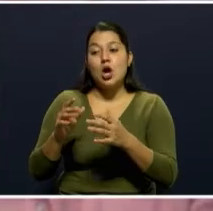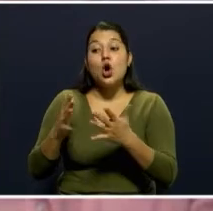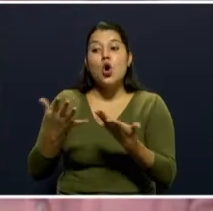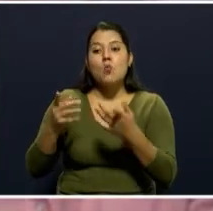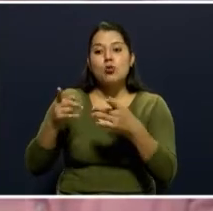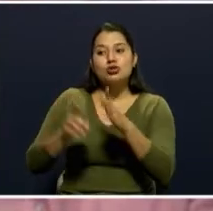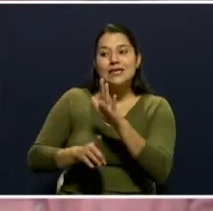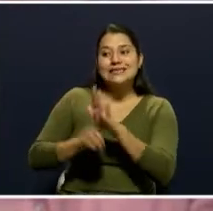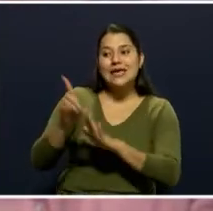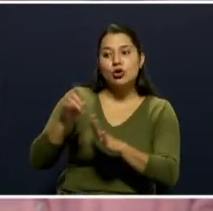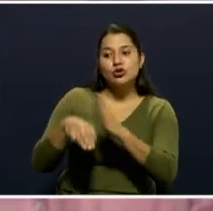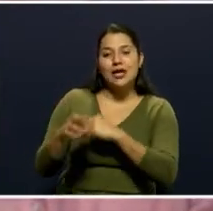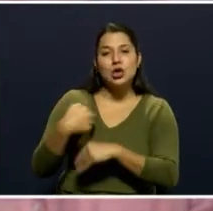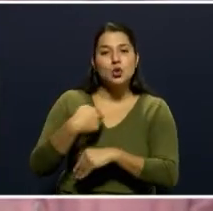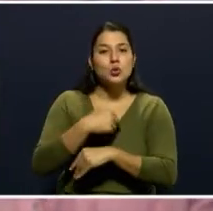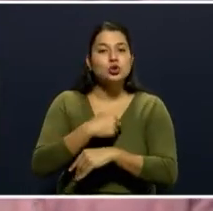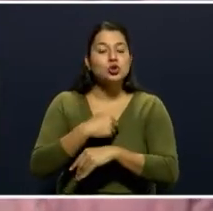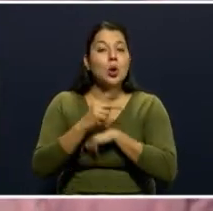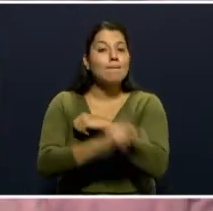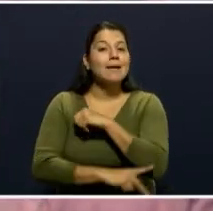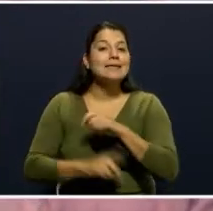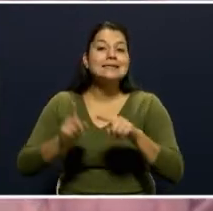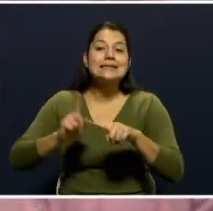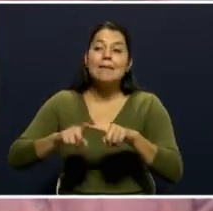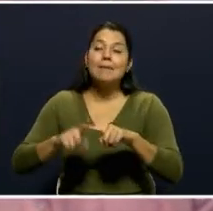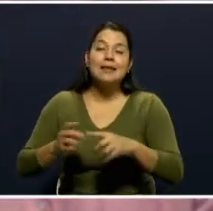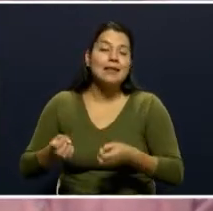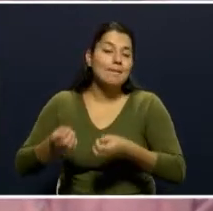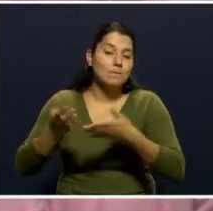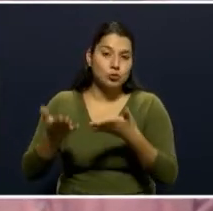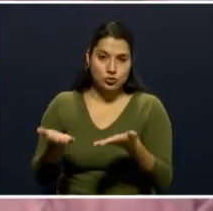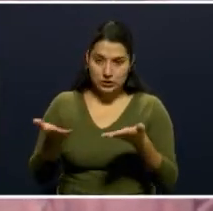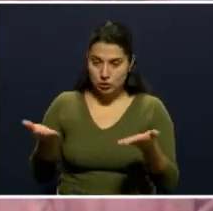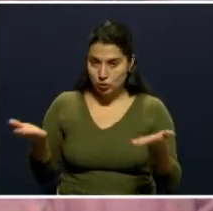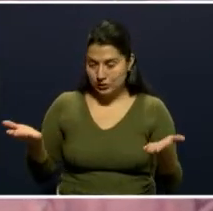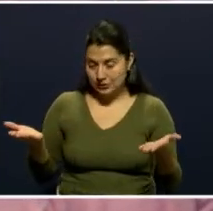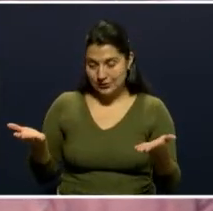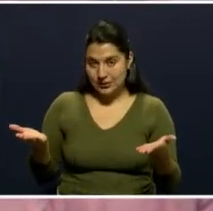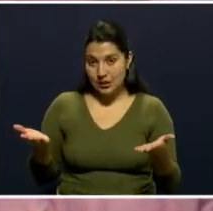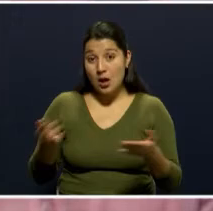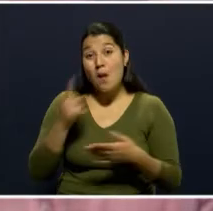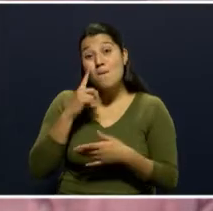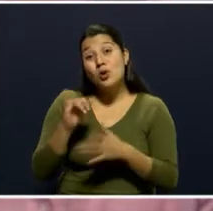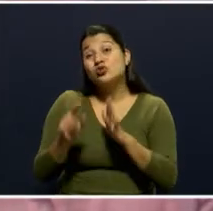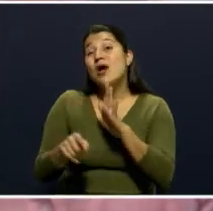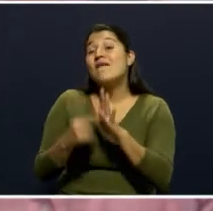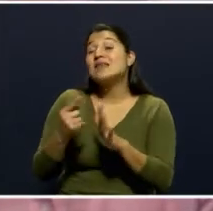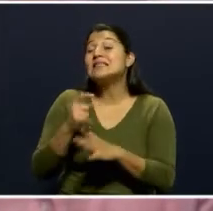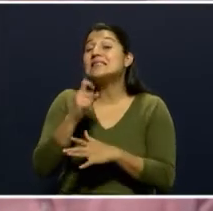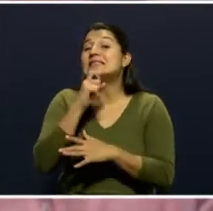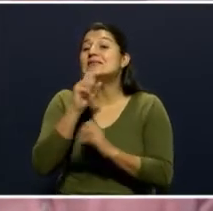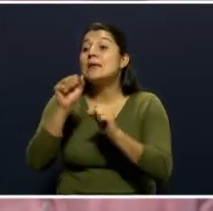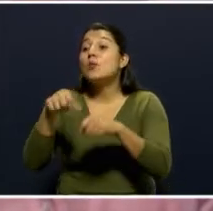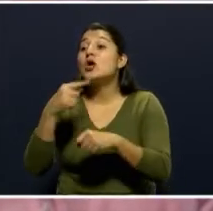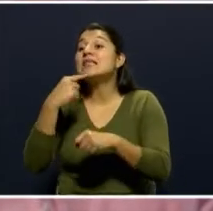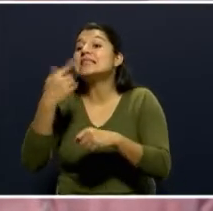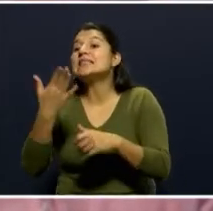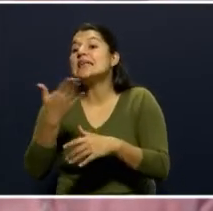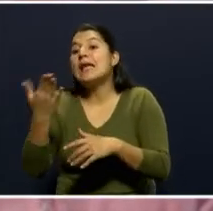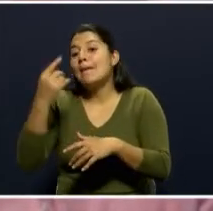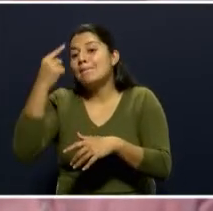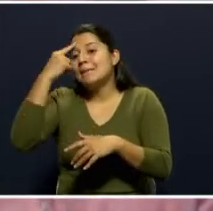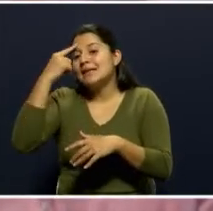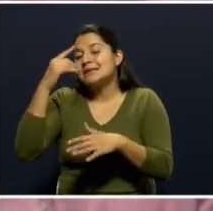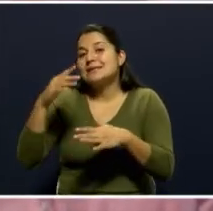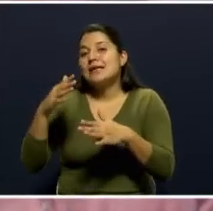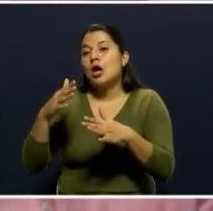comportamiento de la expansión de la infección viral. Son muchas las variables. Por eso a veces es un poco difícil hacer una proyección de cuál